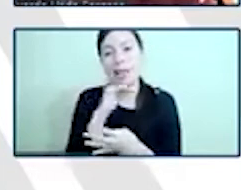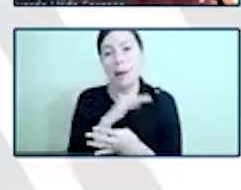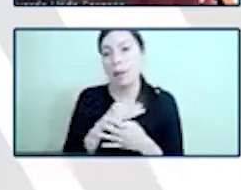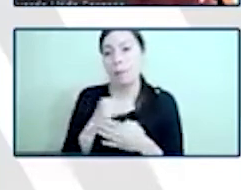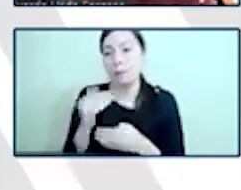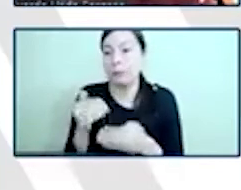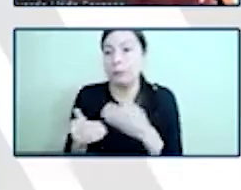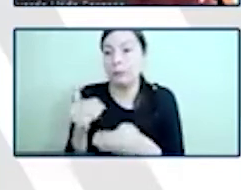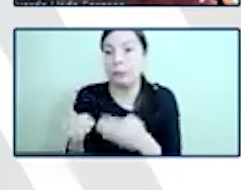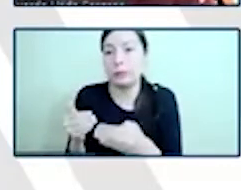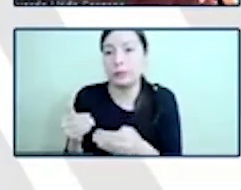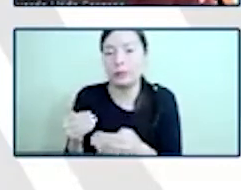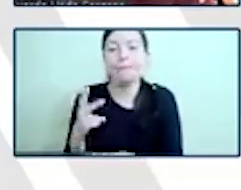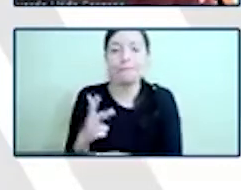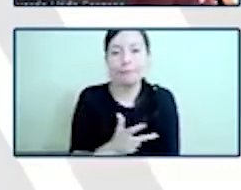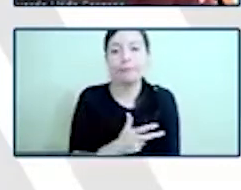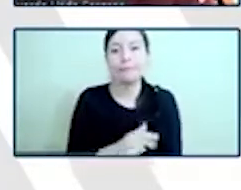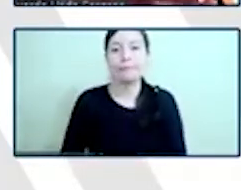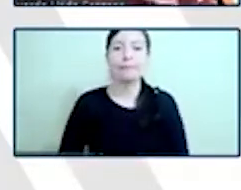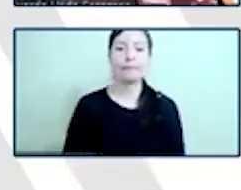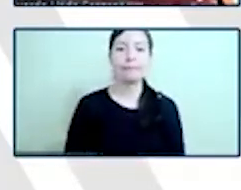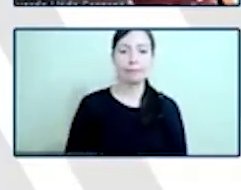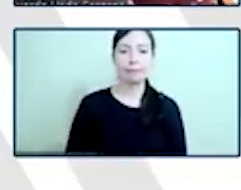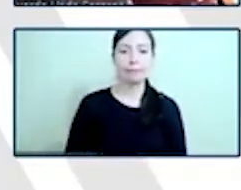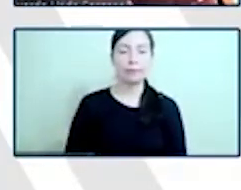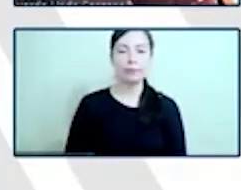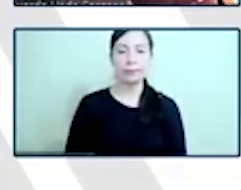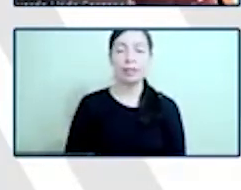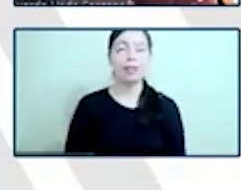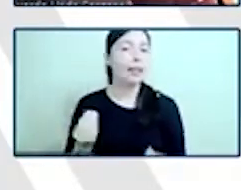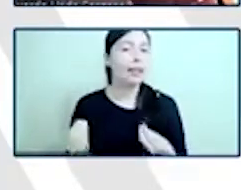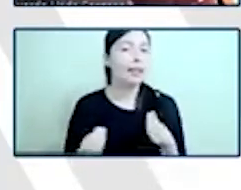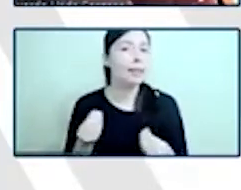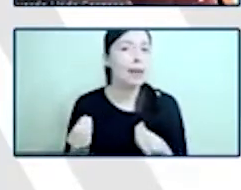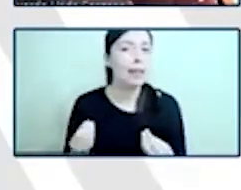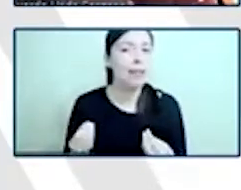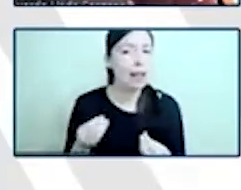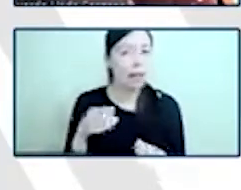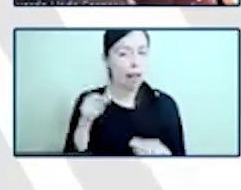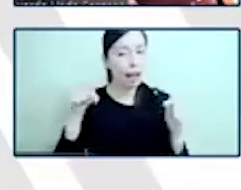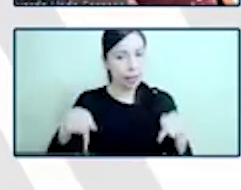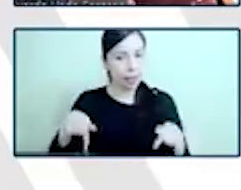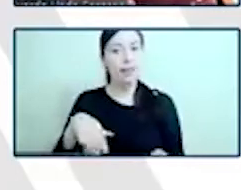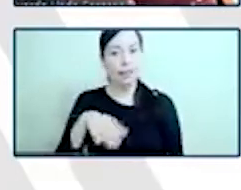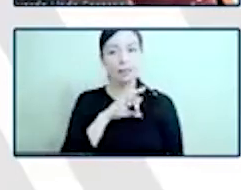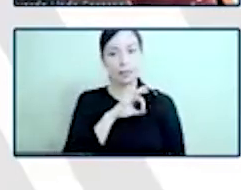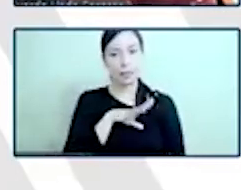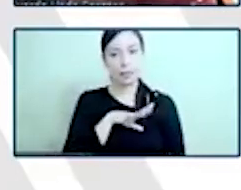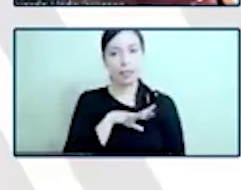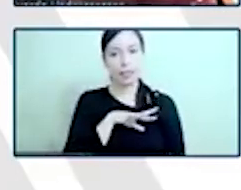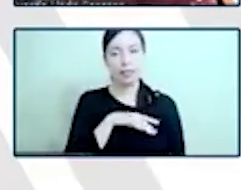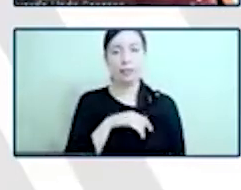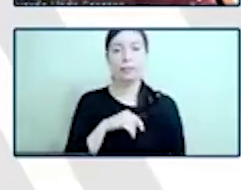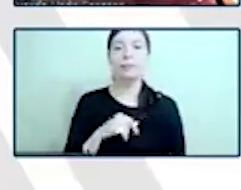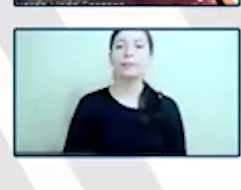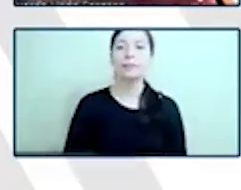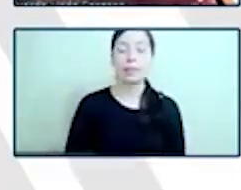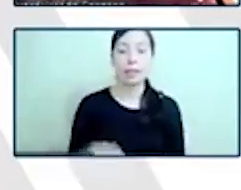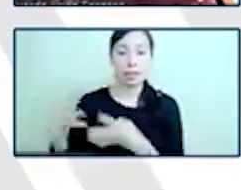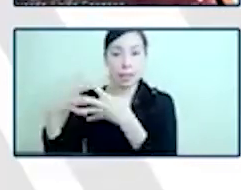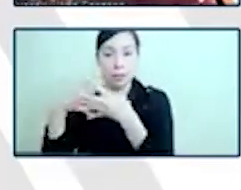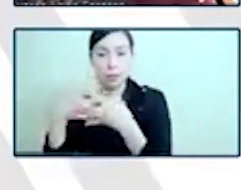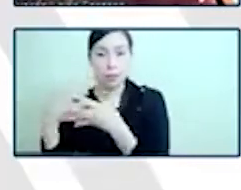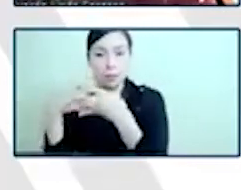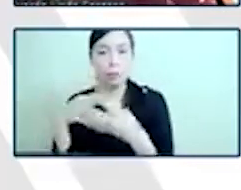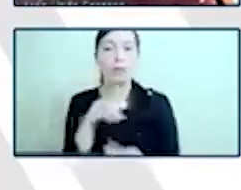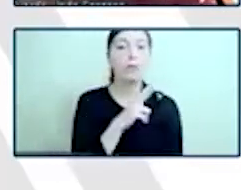estaba pendiente. ¿Qué pasaba mientras tanto en Chile? mientras entre Estados Unidos y la Unión Soviética